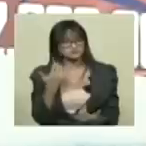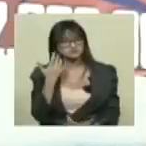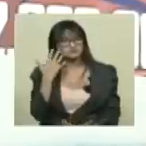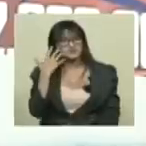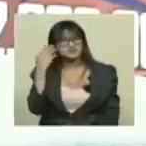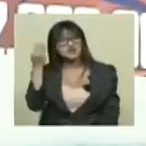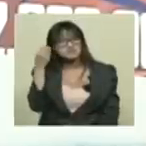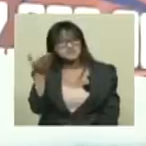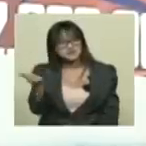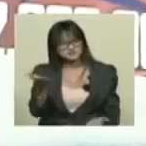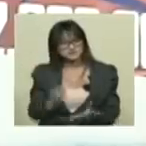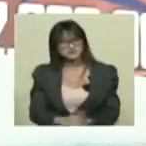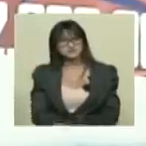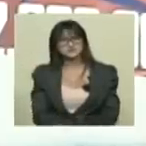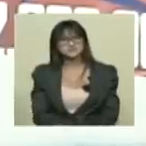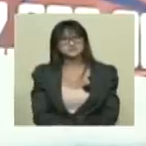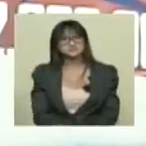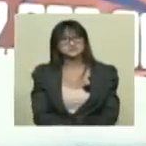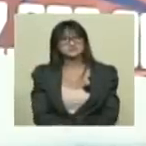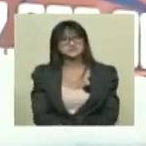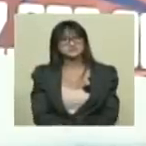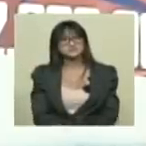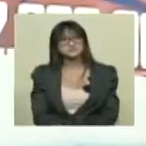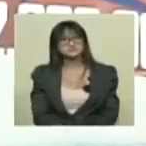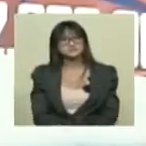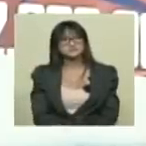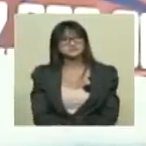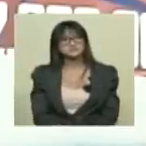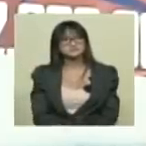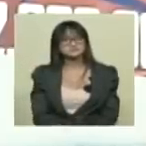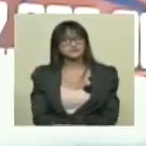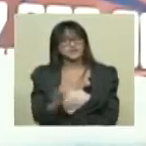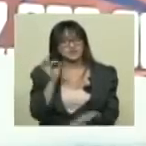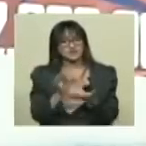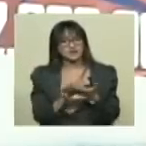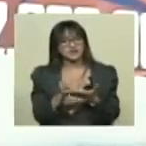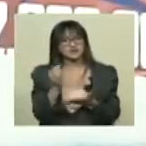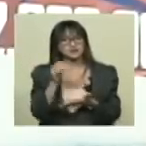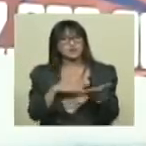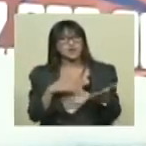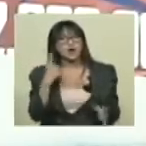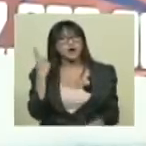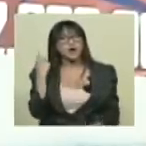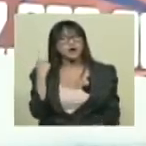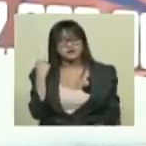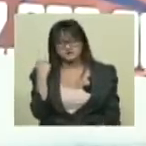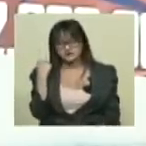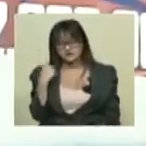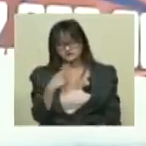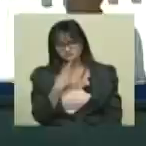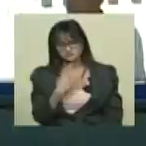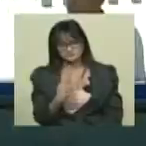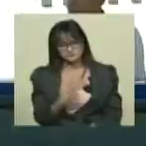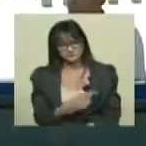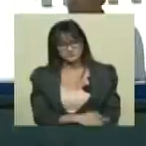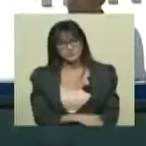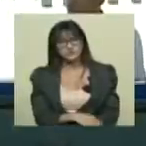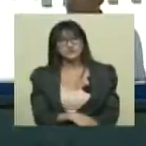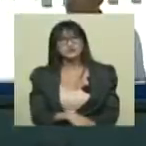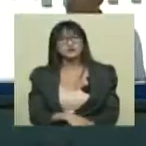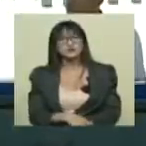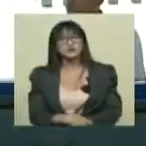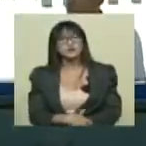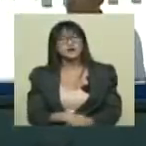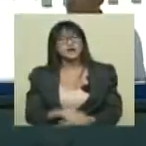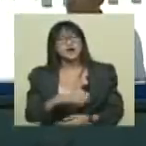ustedes? Es un decreto. Yo le decía ayer con alguien que hablaba, alguien que